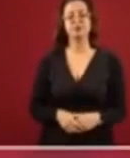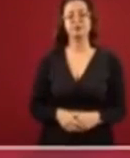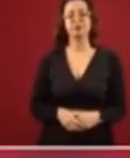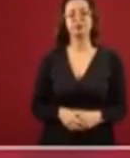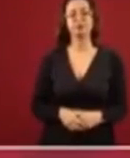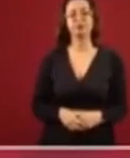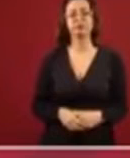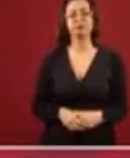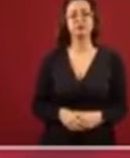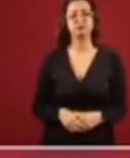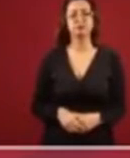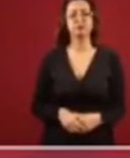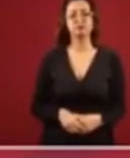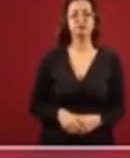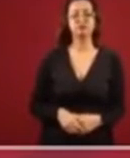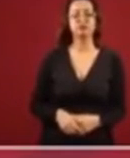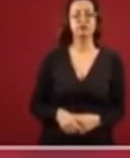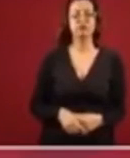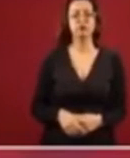Estamos